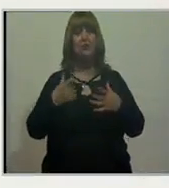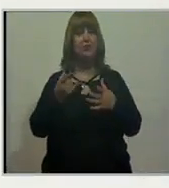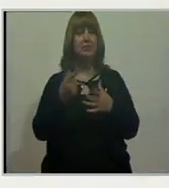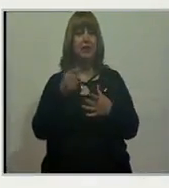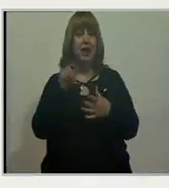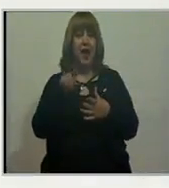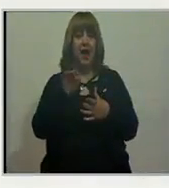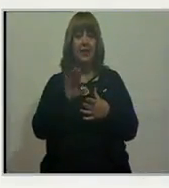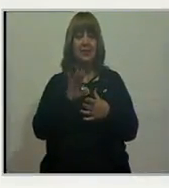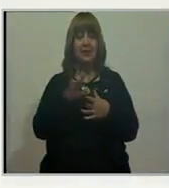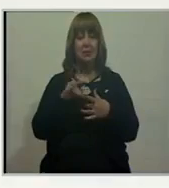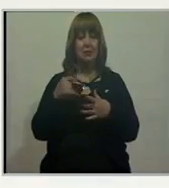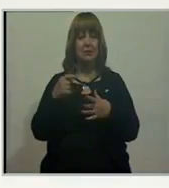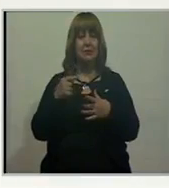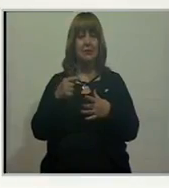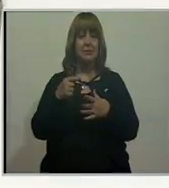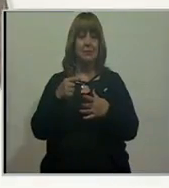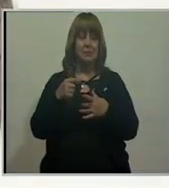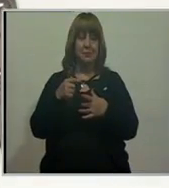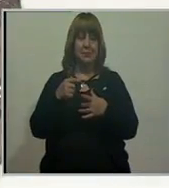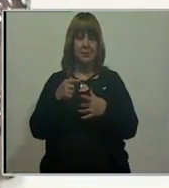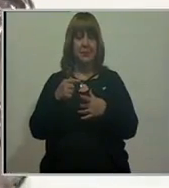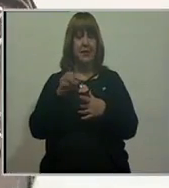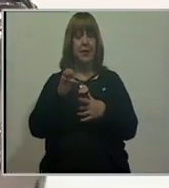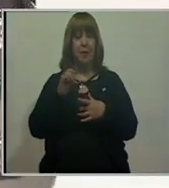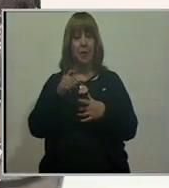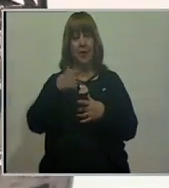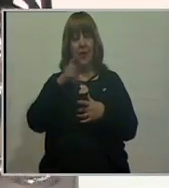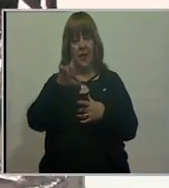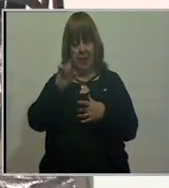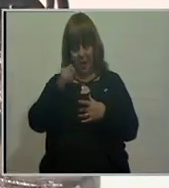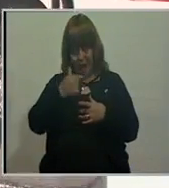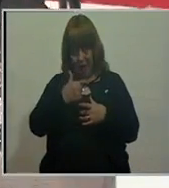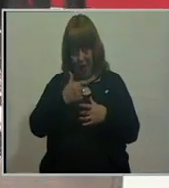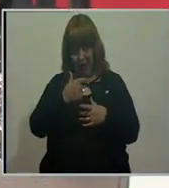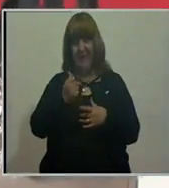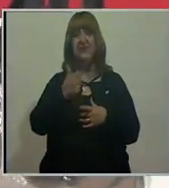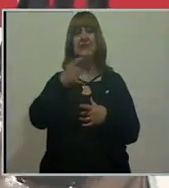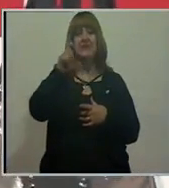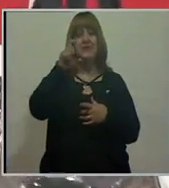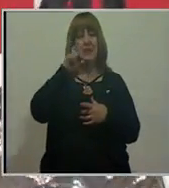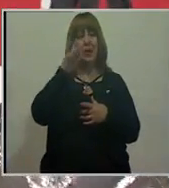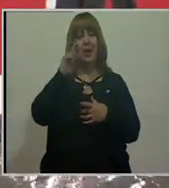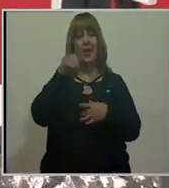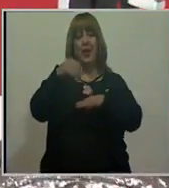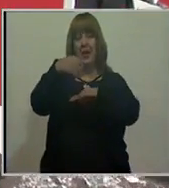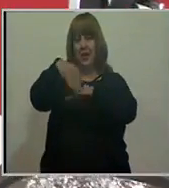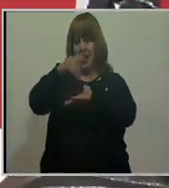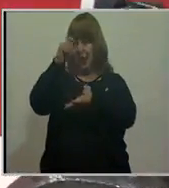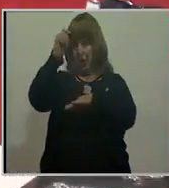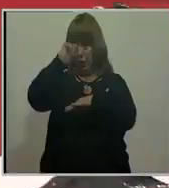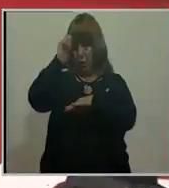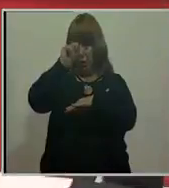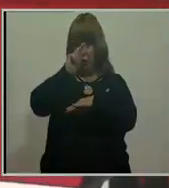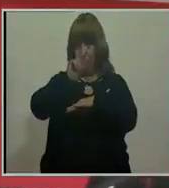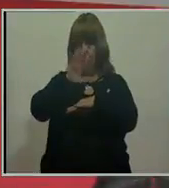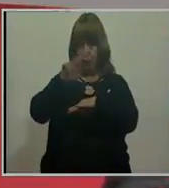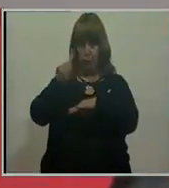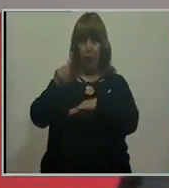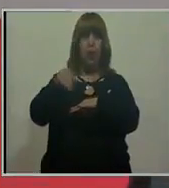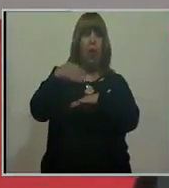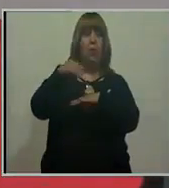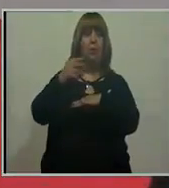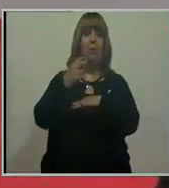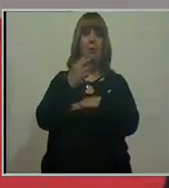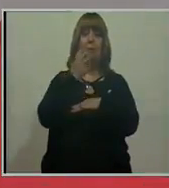una mochila suma a tu placar con la variedad que solo la Cibeles tiene para vos. Visita la Cibeles en la calle Colón 251, entre Patricias y